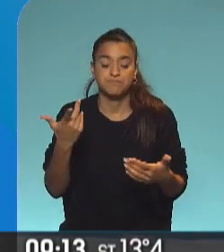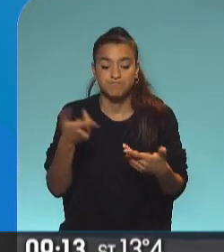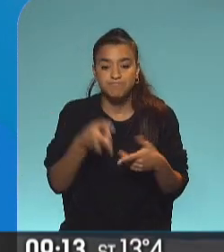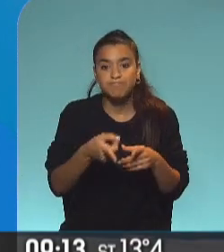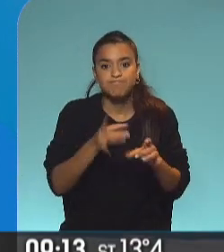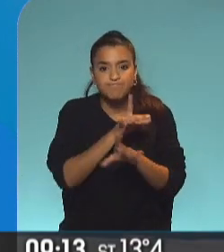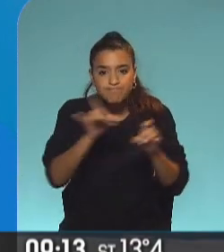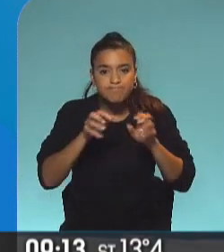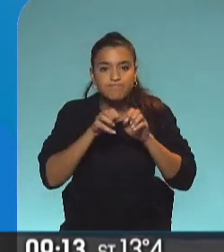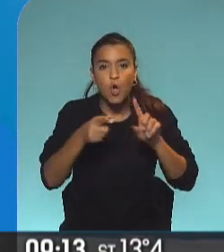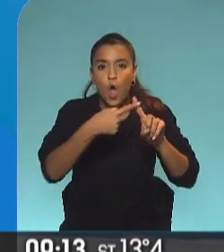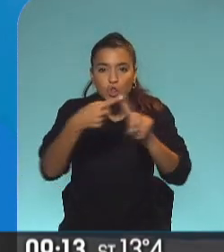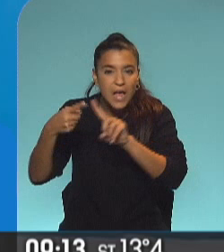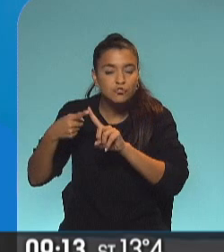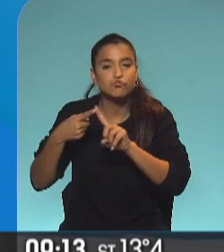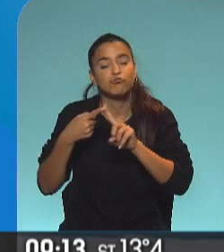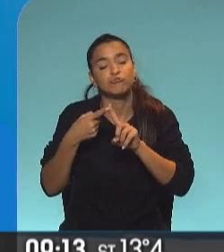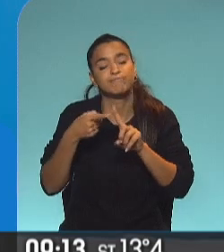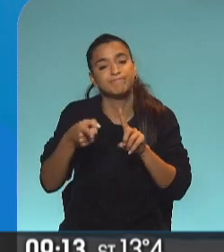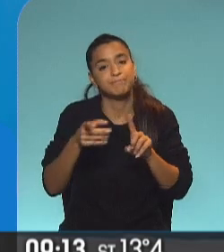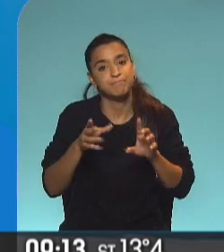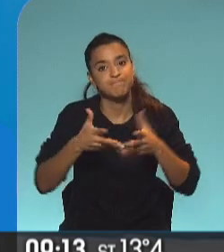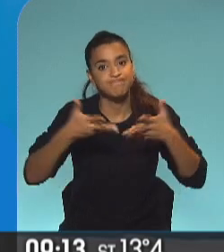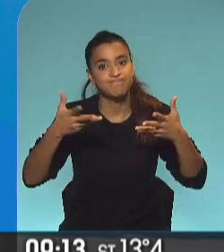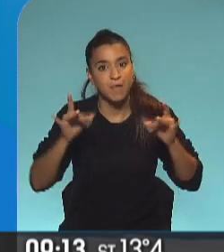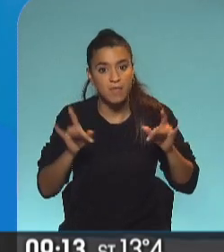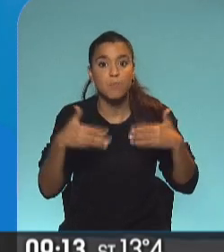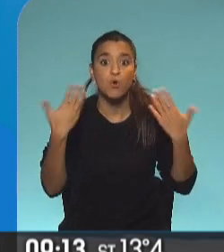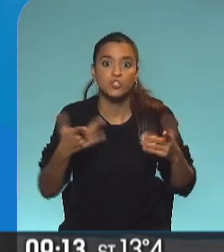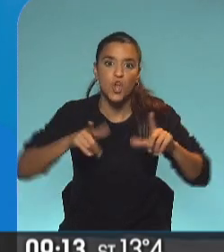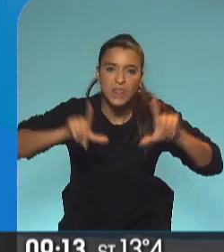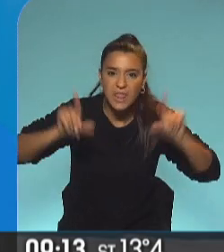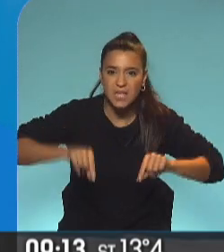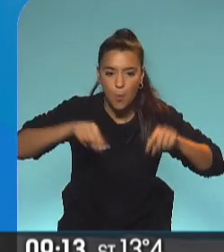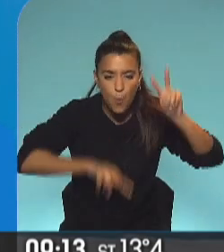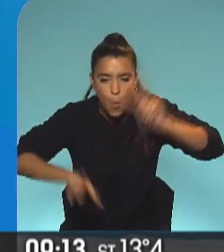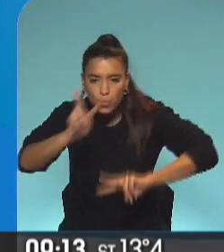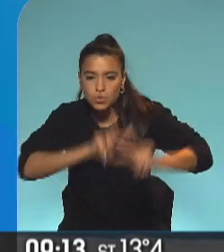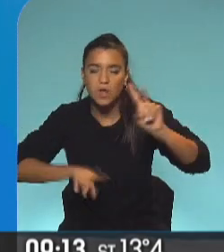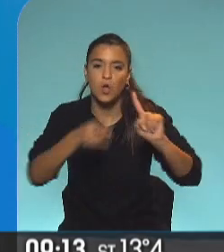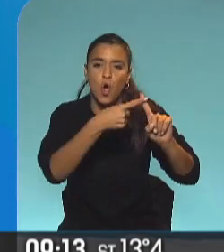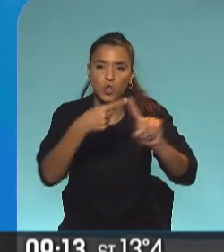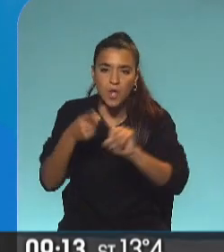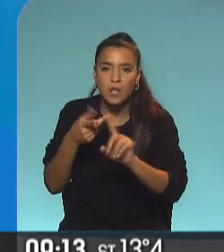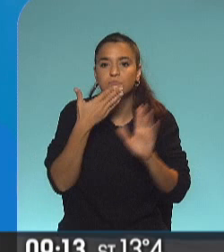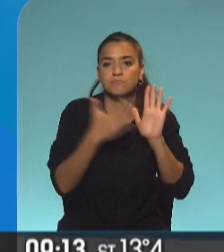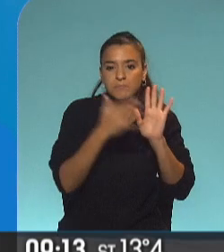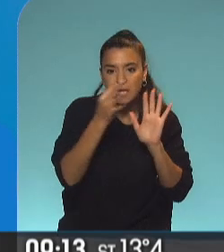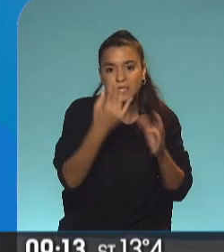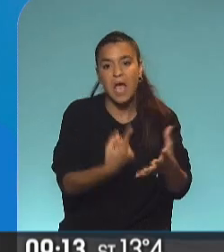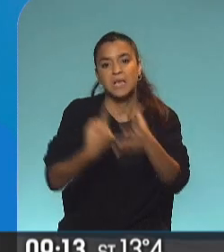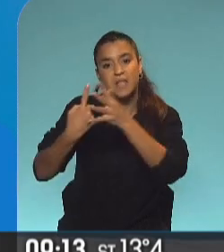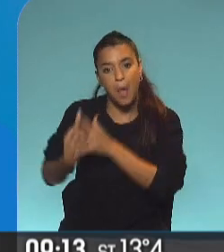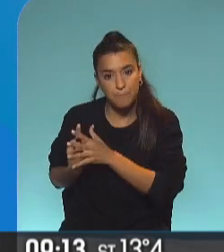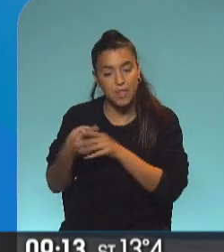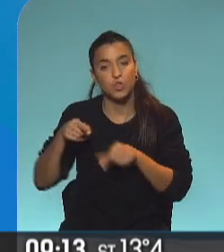contactos es un desafío más grande. Por eso es que se implementan acciones intensivas de búsqueda de contacto, testeo y aislamiento,